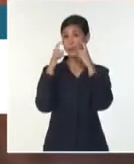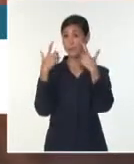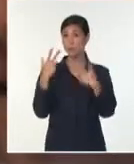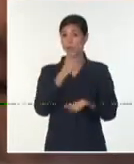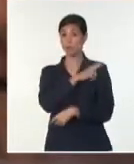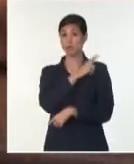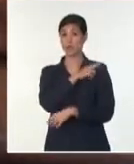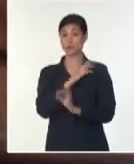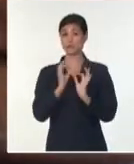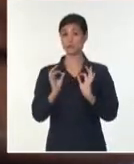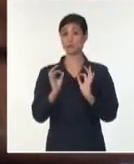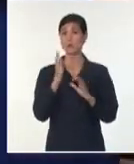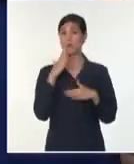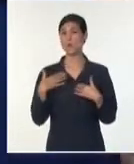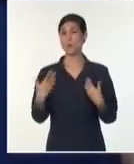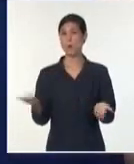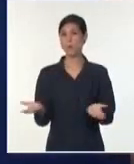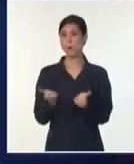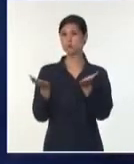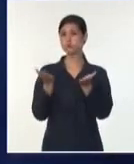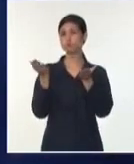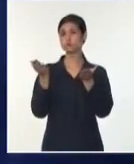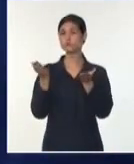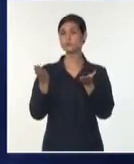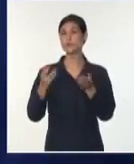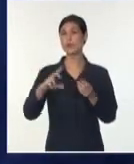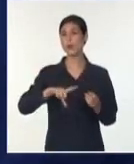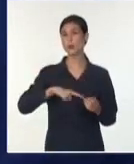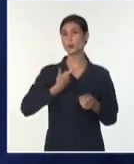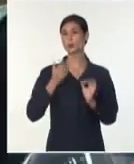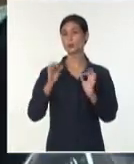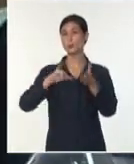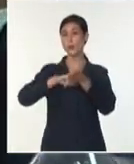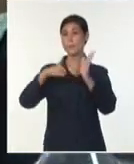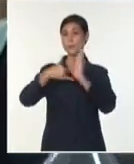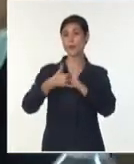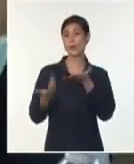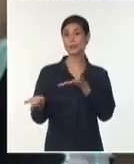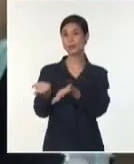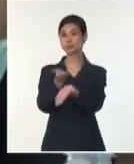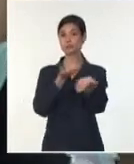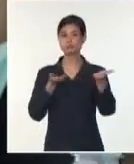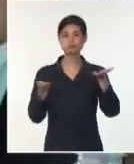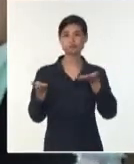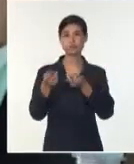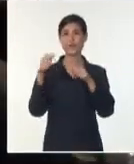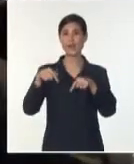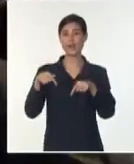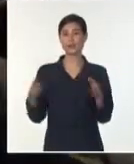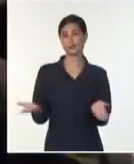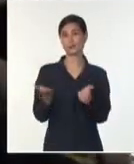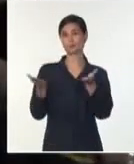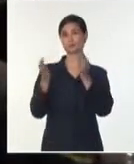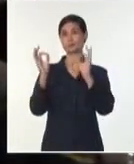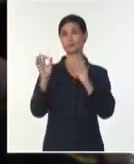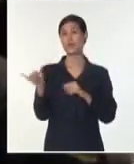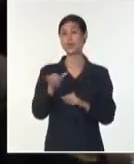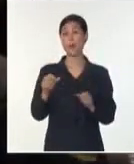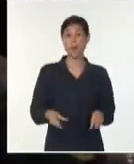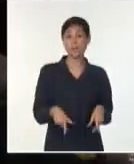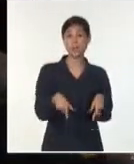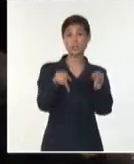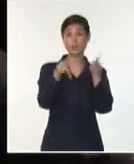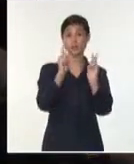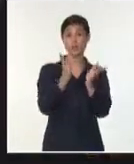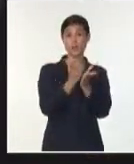necesaria ampliación del impacto de los miembros del HS con sus proyectos culturales en las nuevas generaciones, tanto en instituciones educacionales como